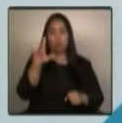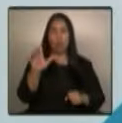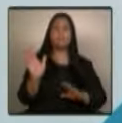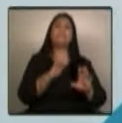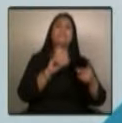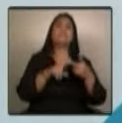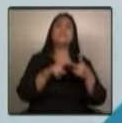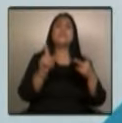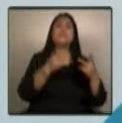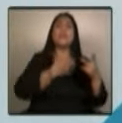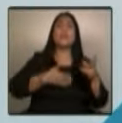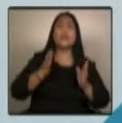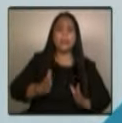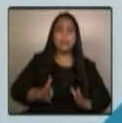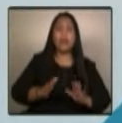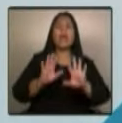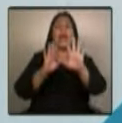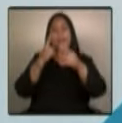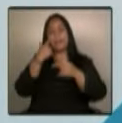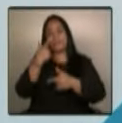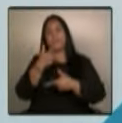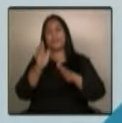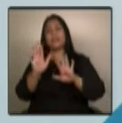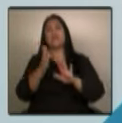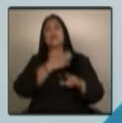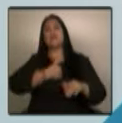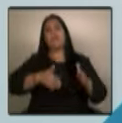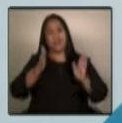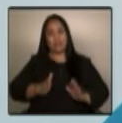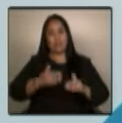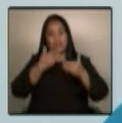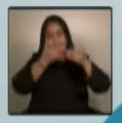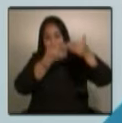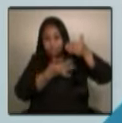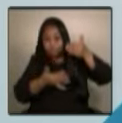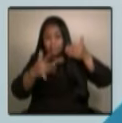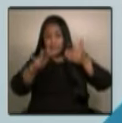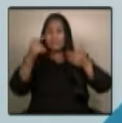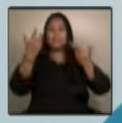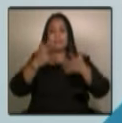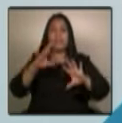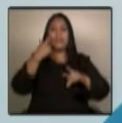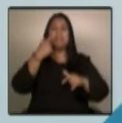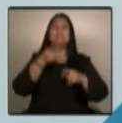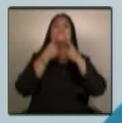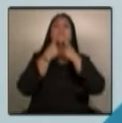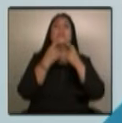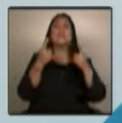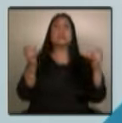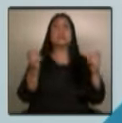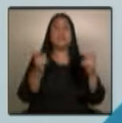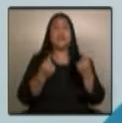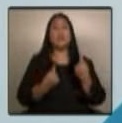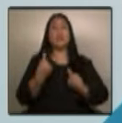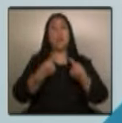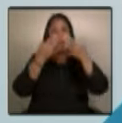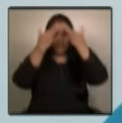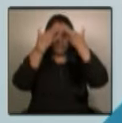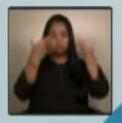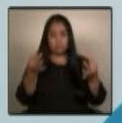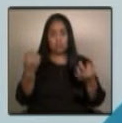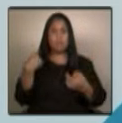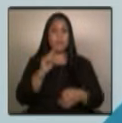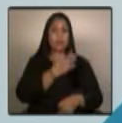gobernadores les dimos la buena noticia de que en los próximos días vamos a anunciar Cuál es la decisión para el